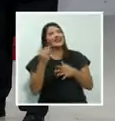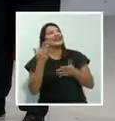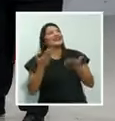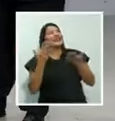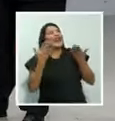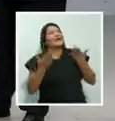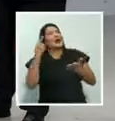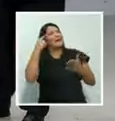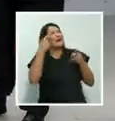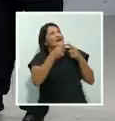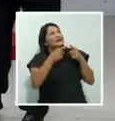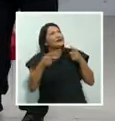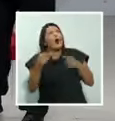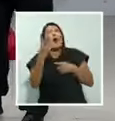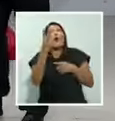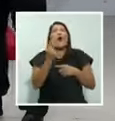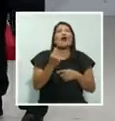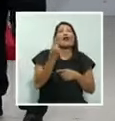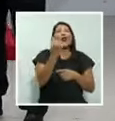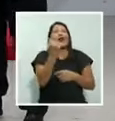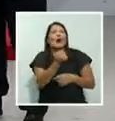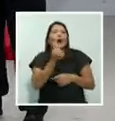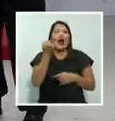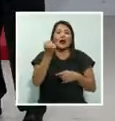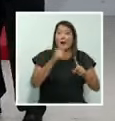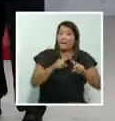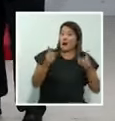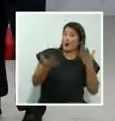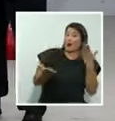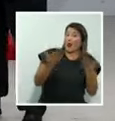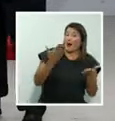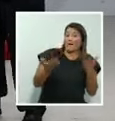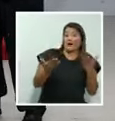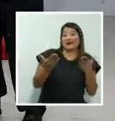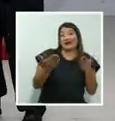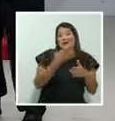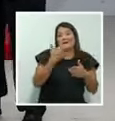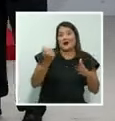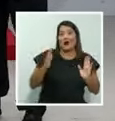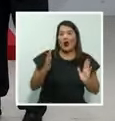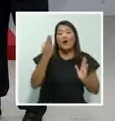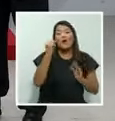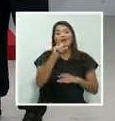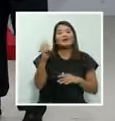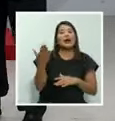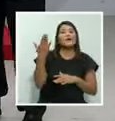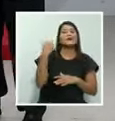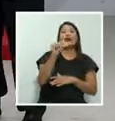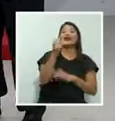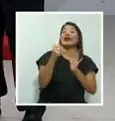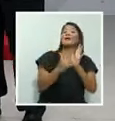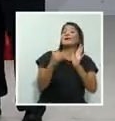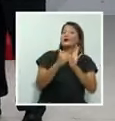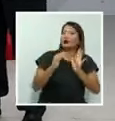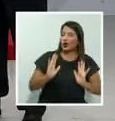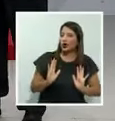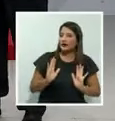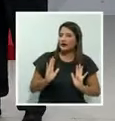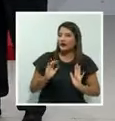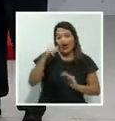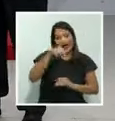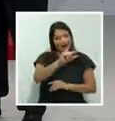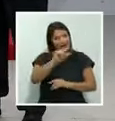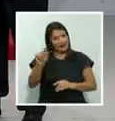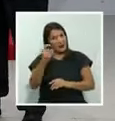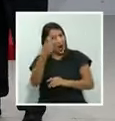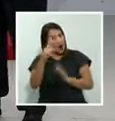pensando uno de esa semana? ¡Ay, cuánto sacaré yo! Pero le puede ir mejor, porque la semana más pasada estaba en 10 millones la rueda. En esta